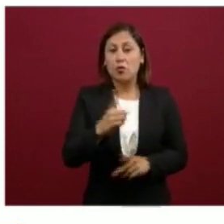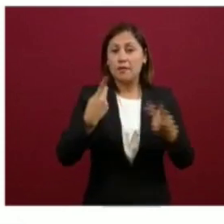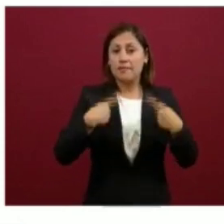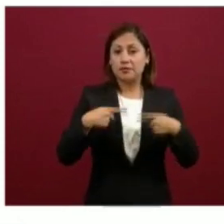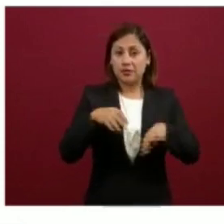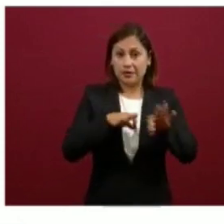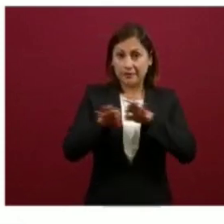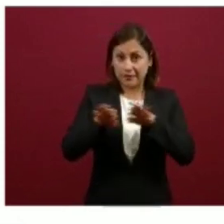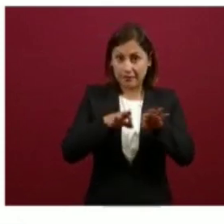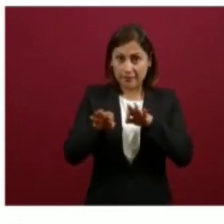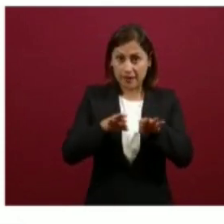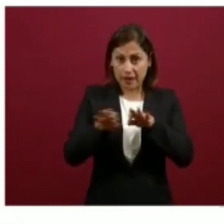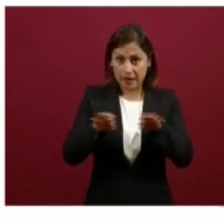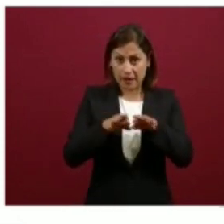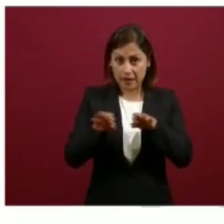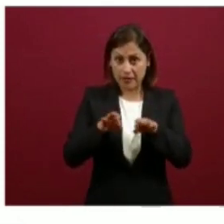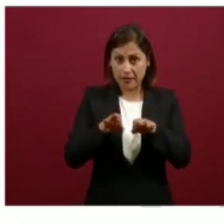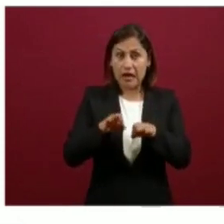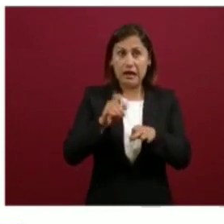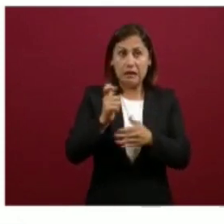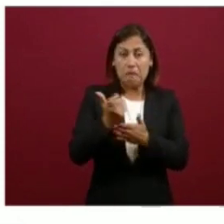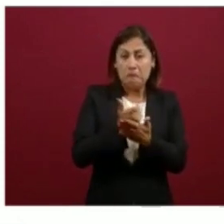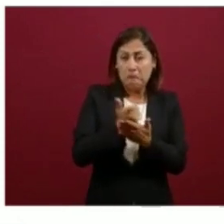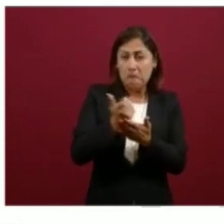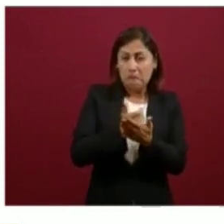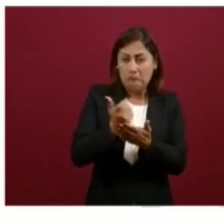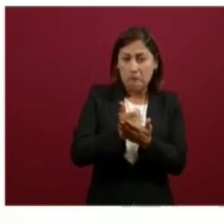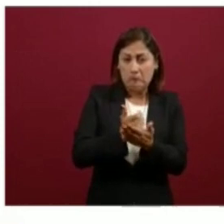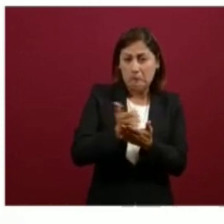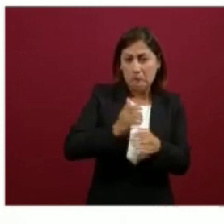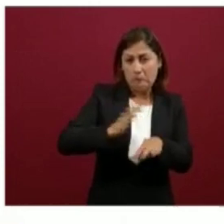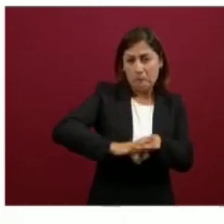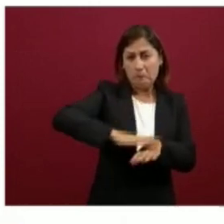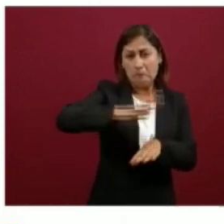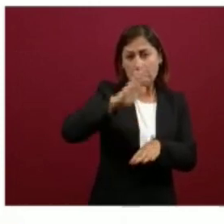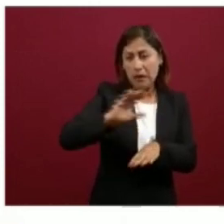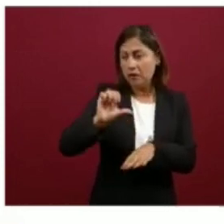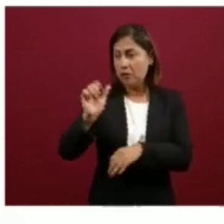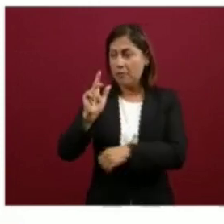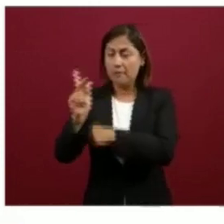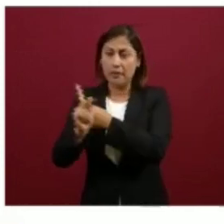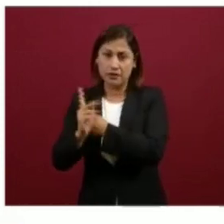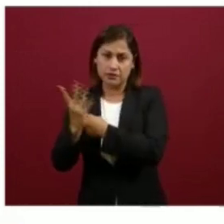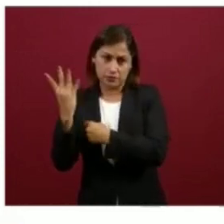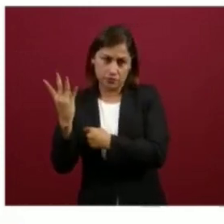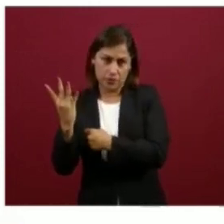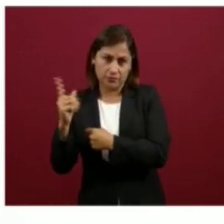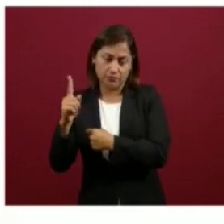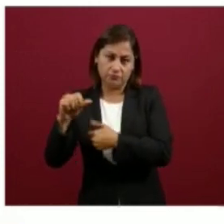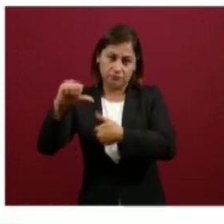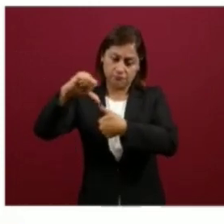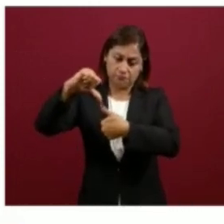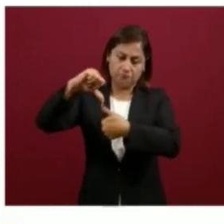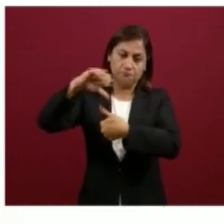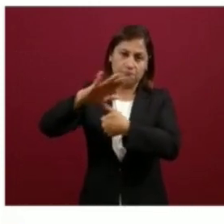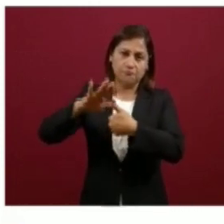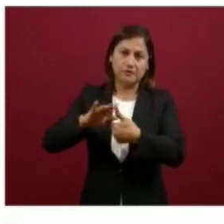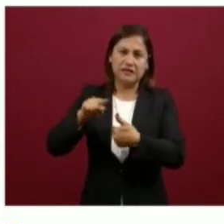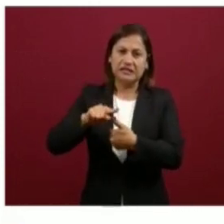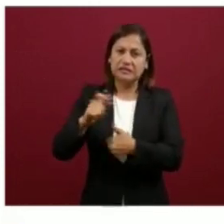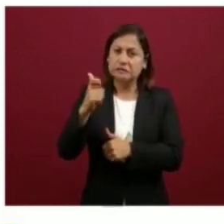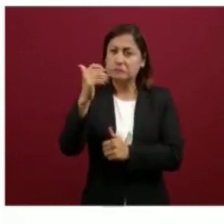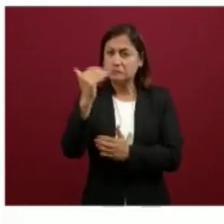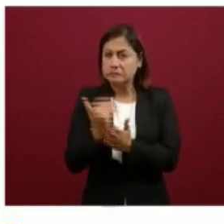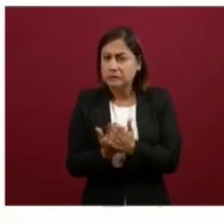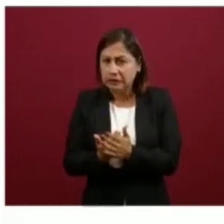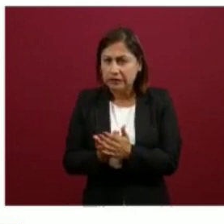en Estados Unidos que en los 4 países. En los 4, obviamente México es el que tiene un mejor ingreso medio, pero